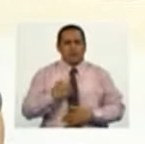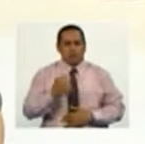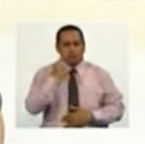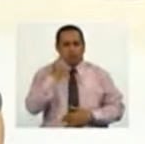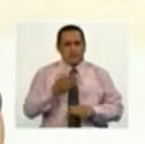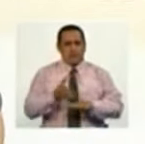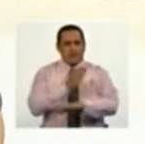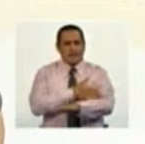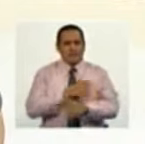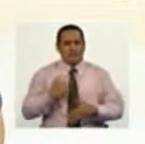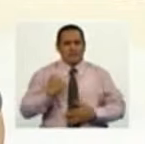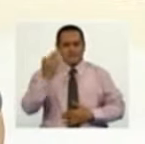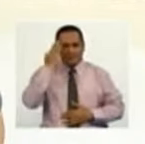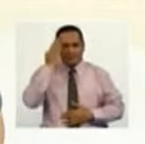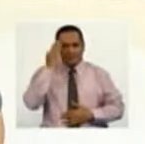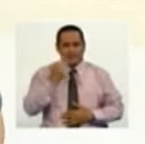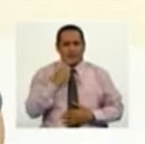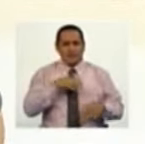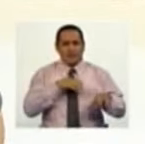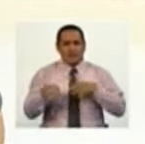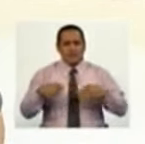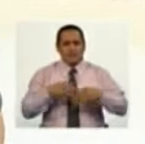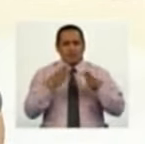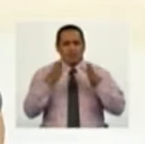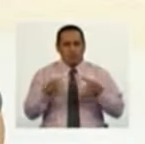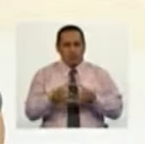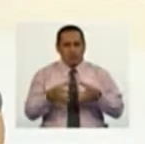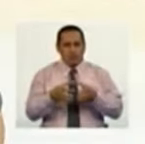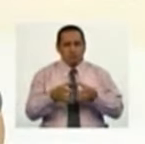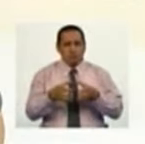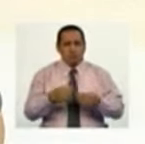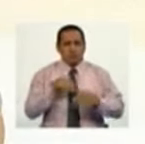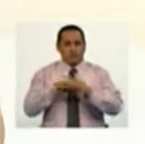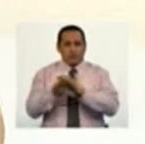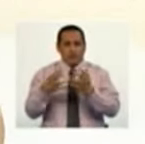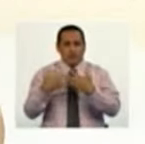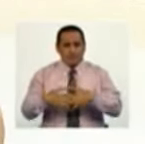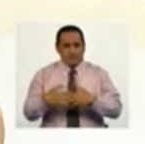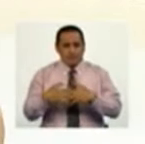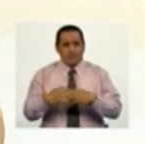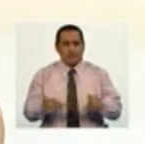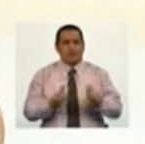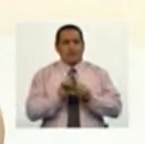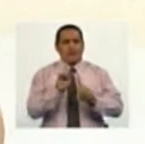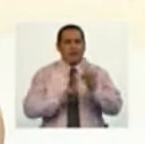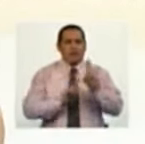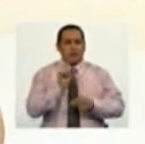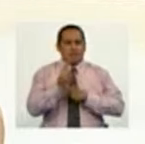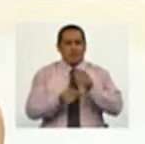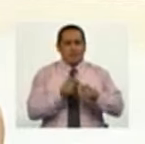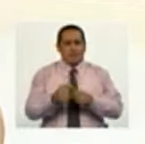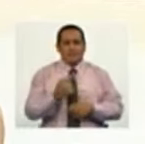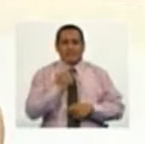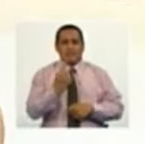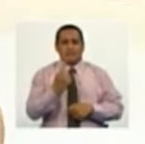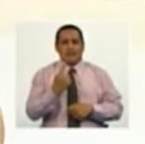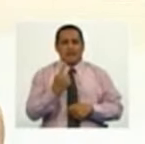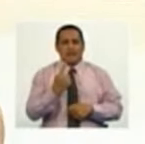también algún caso donde se sabía que se iba a formar un sindicato en la empresa y justamente algunas de las personas que